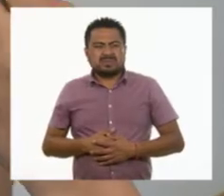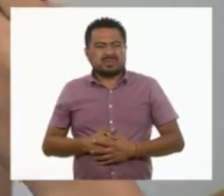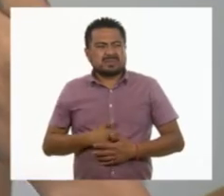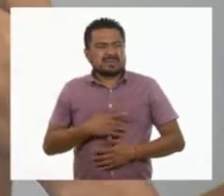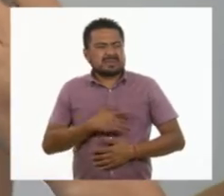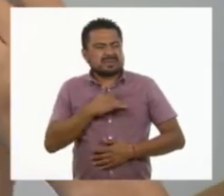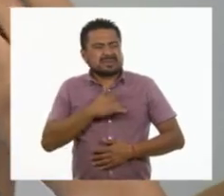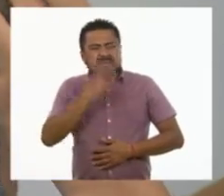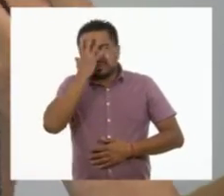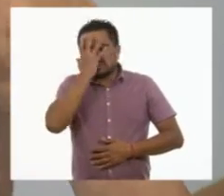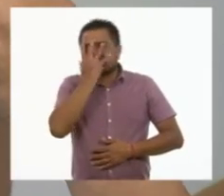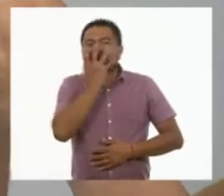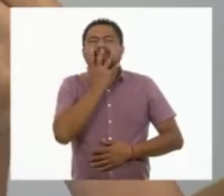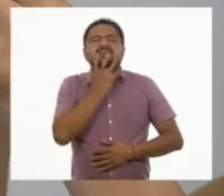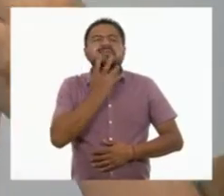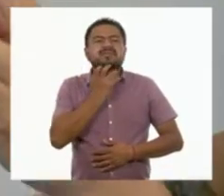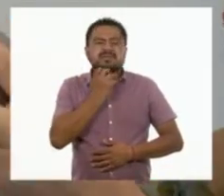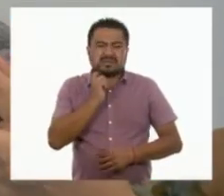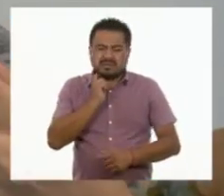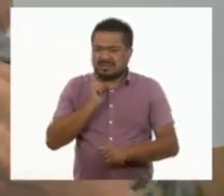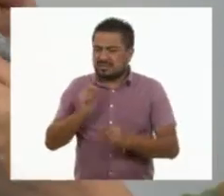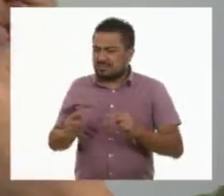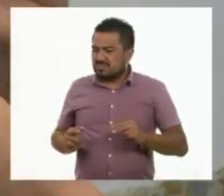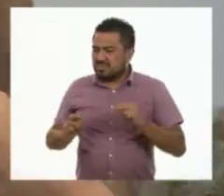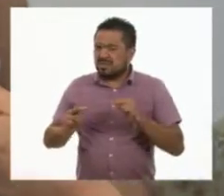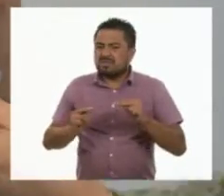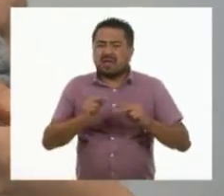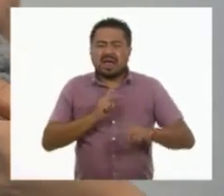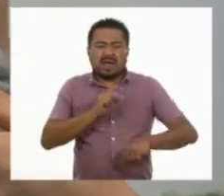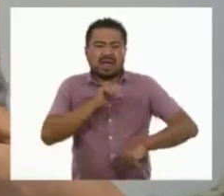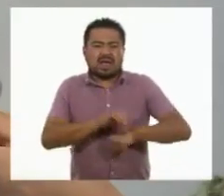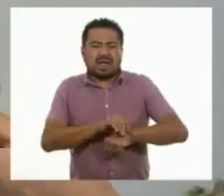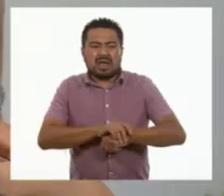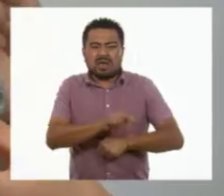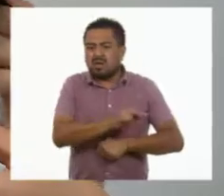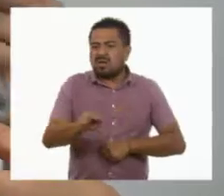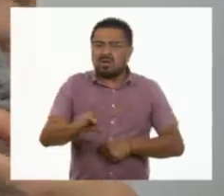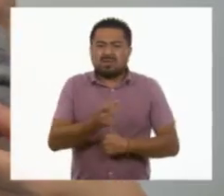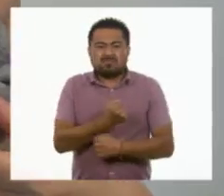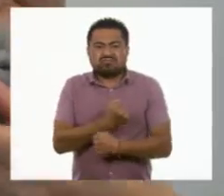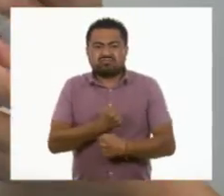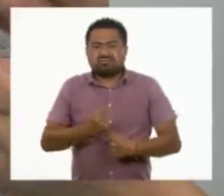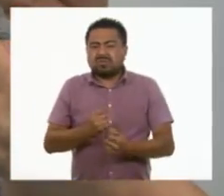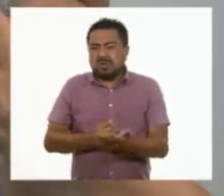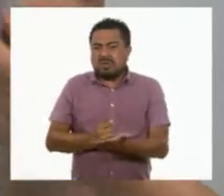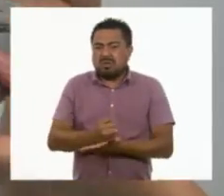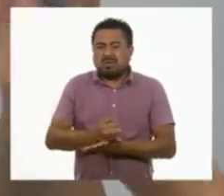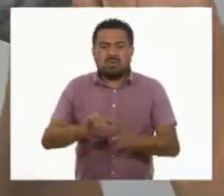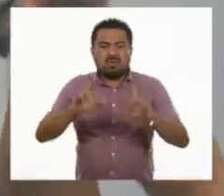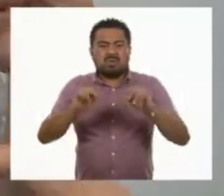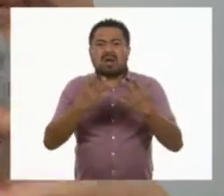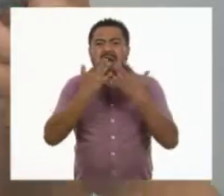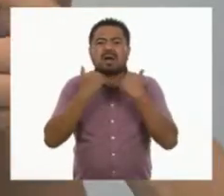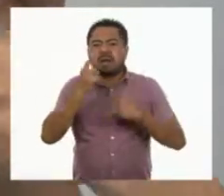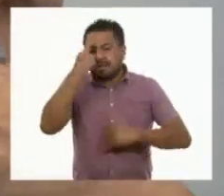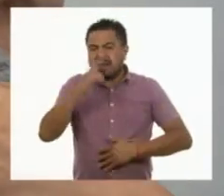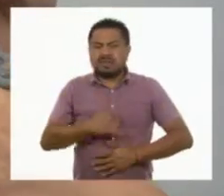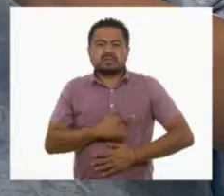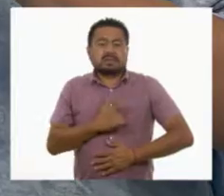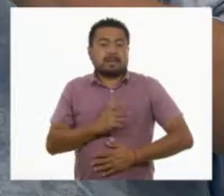muy triste ver a mis amigas muy preocupadas por su sobrepeso y no tomar una decisión para estar